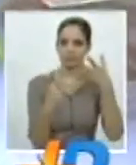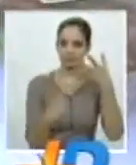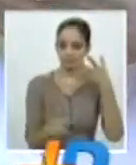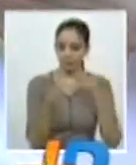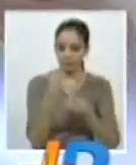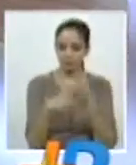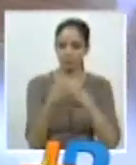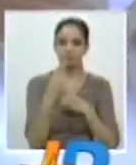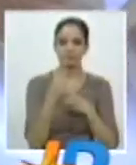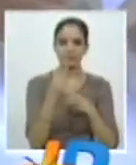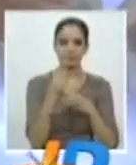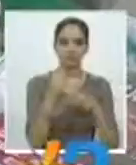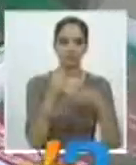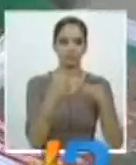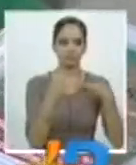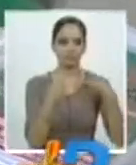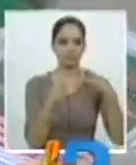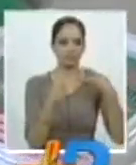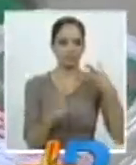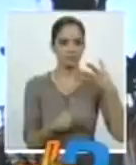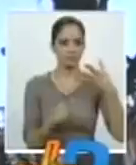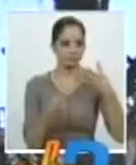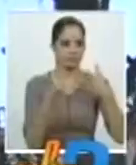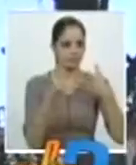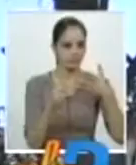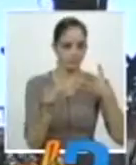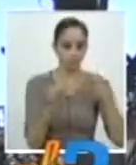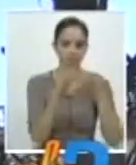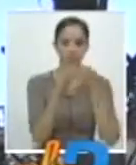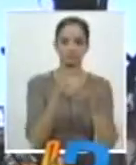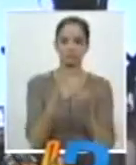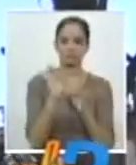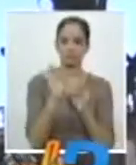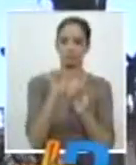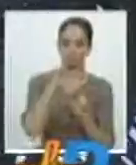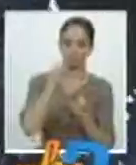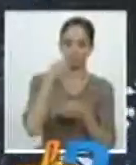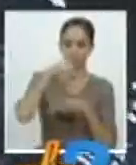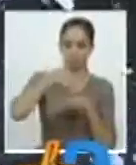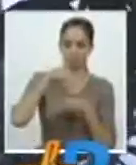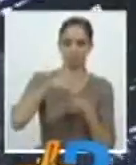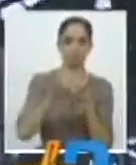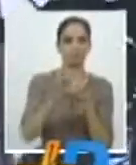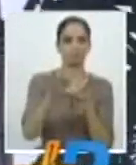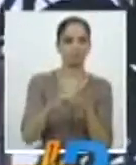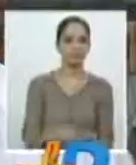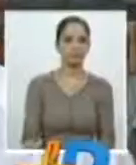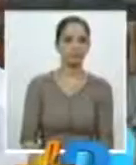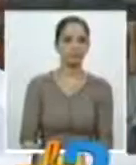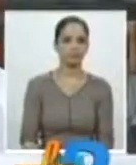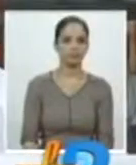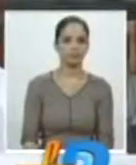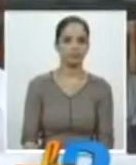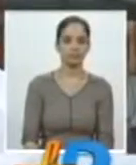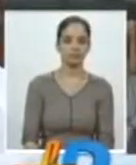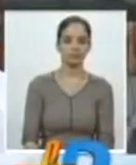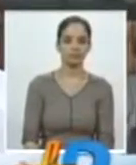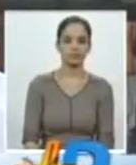El bizcochuelo, el cuaresmero y el trasnochado son algunas de las delicias de este municipio. El bizcochuelo, yo lo llevo